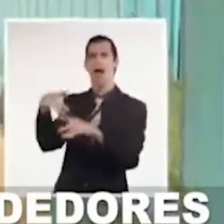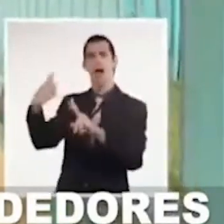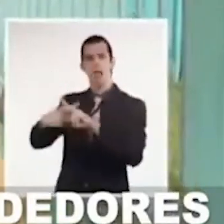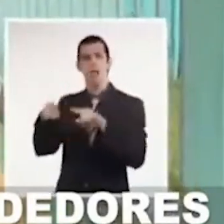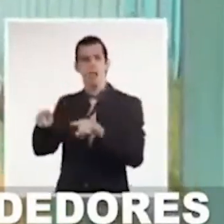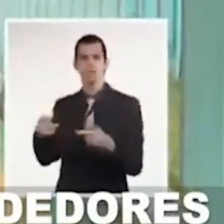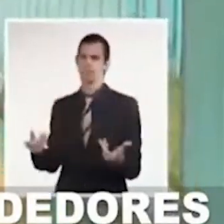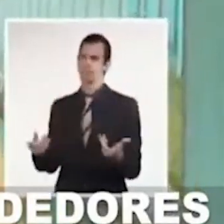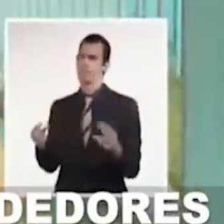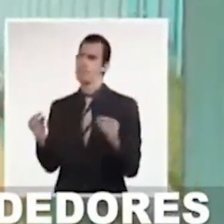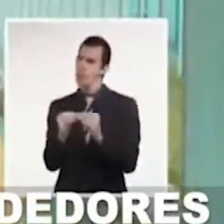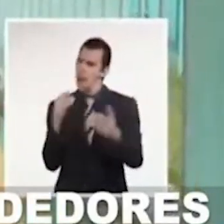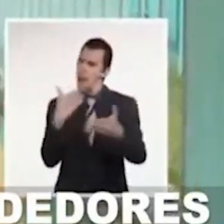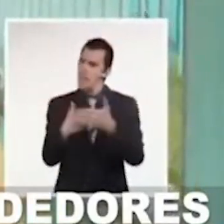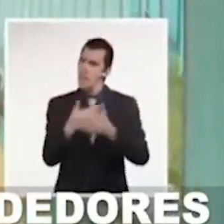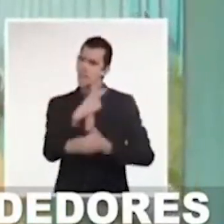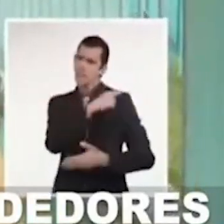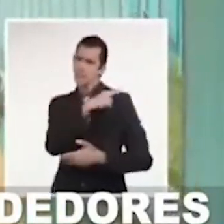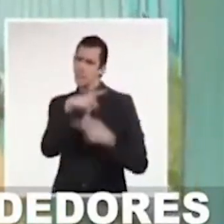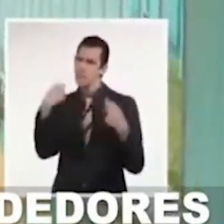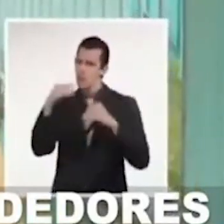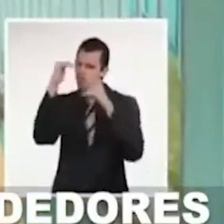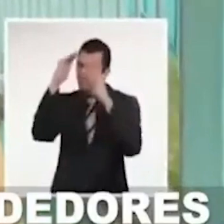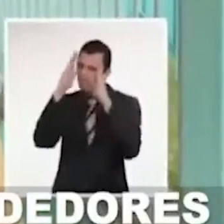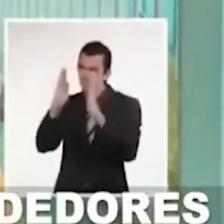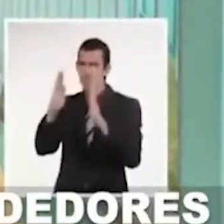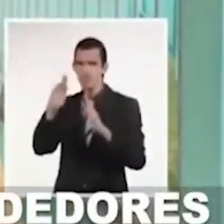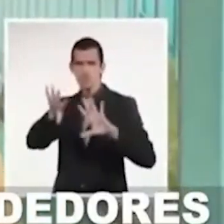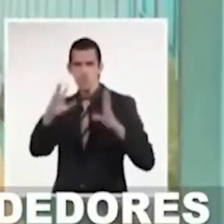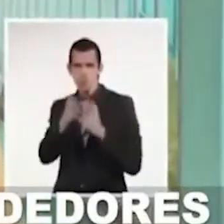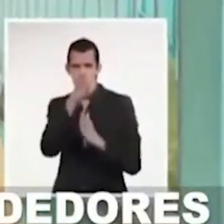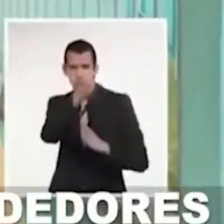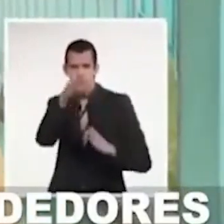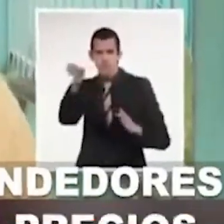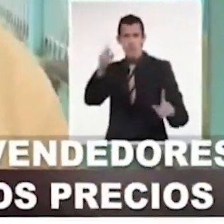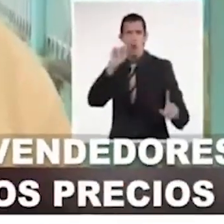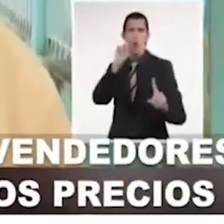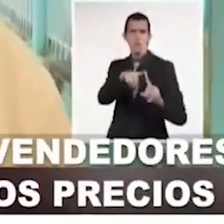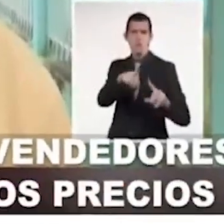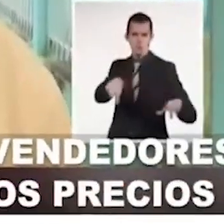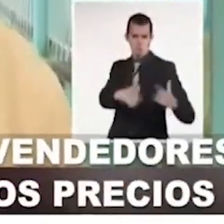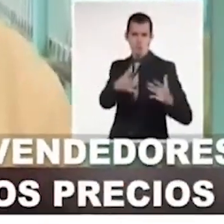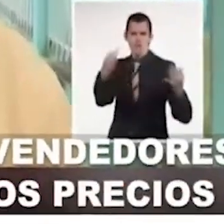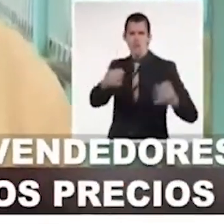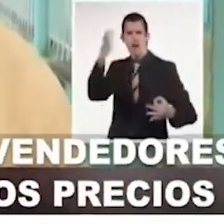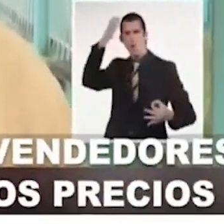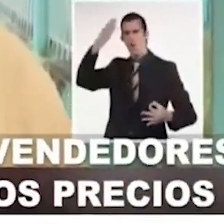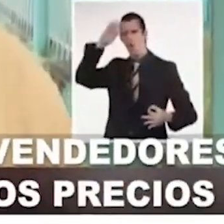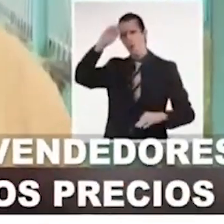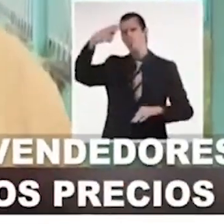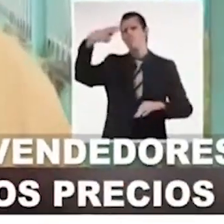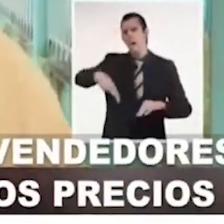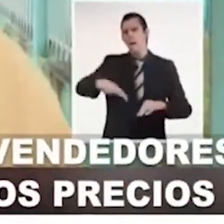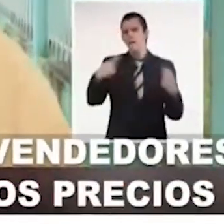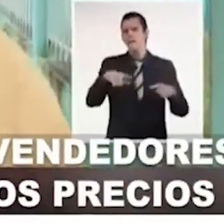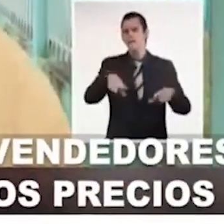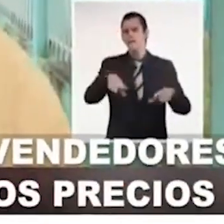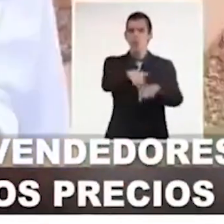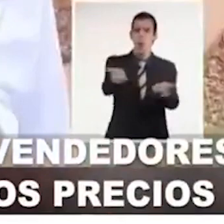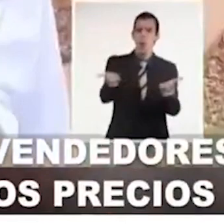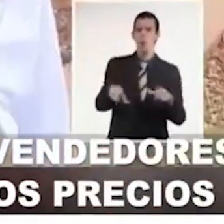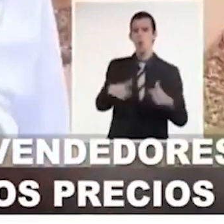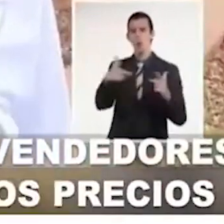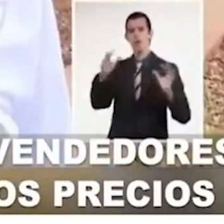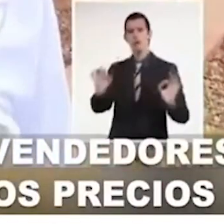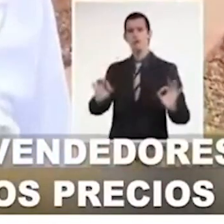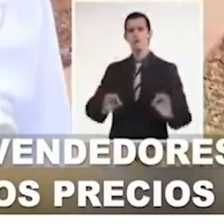debe dirigirse aún más en este objetivo para lograr de que se cumplan las indicaciones y las medidas que ha estado indicando la máxima dirección de nuestro